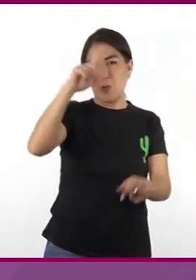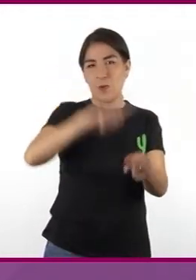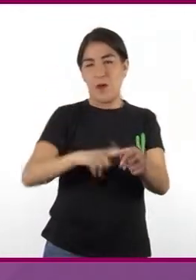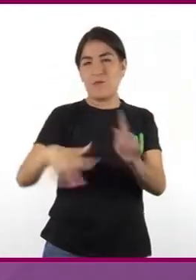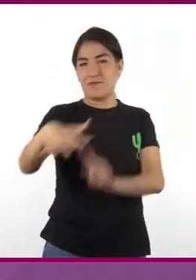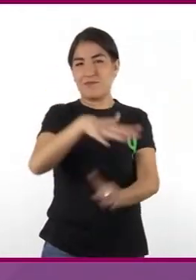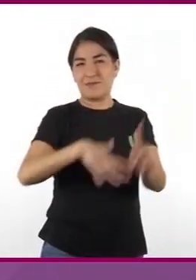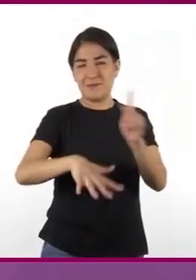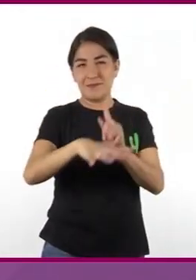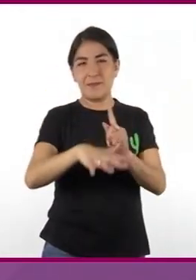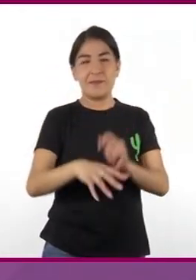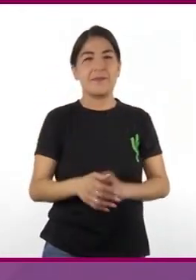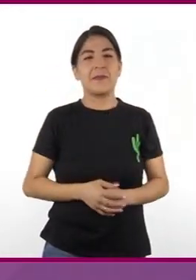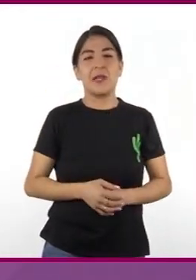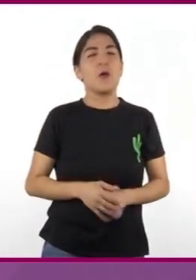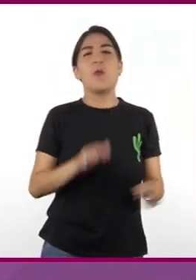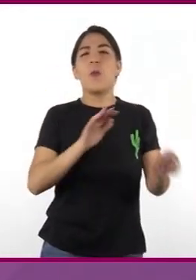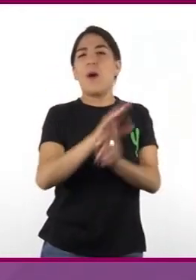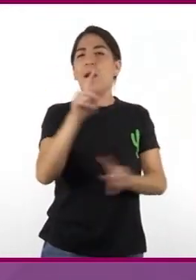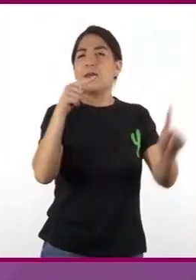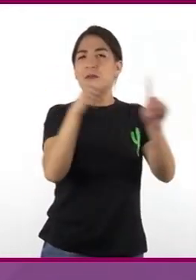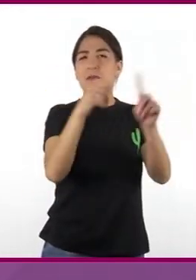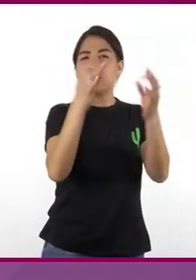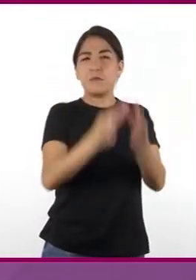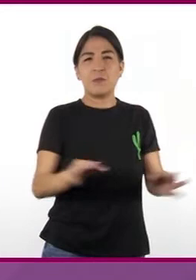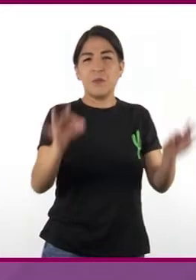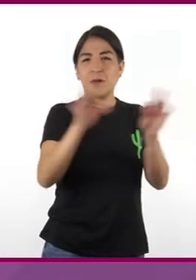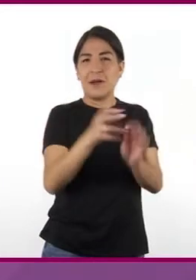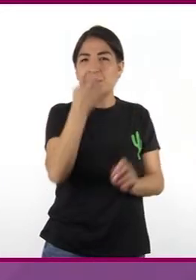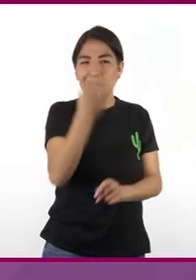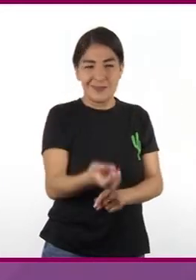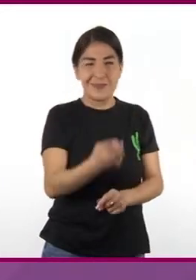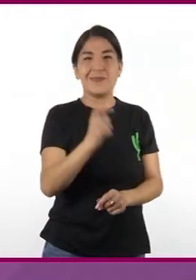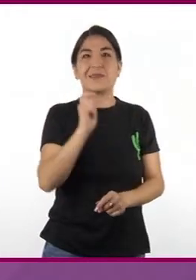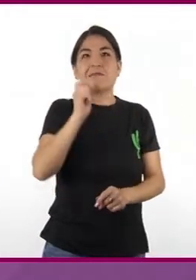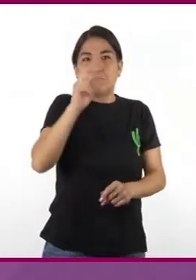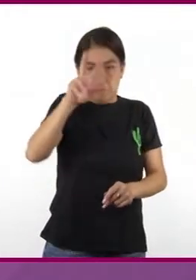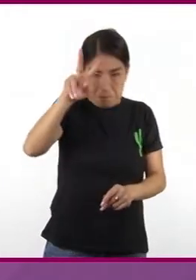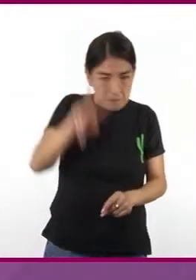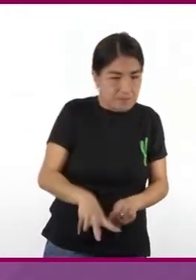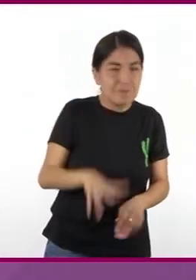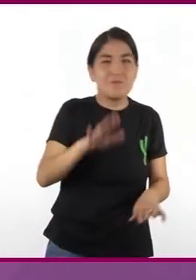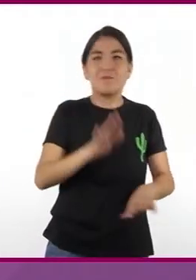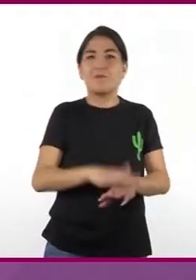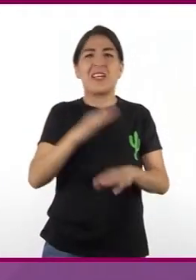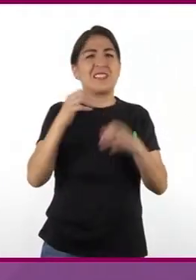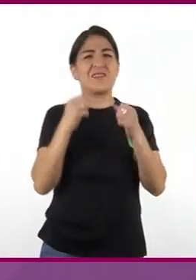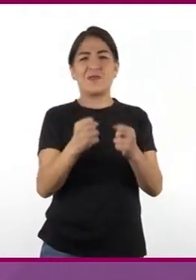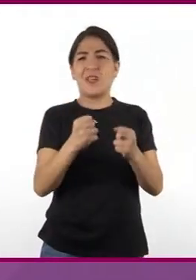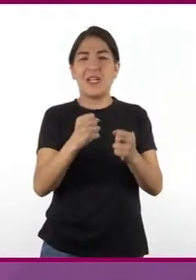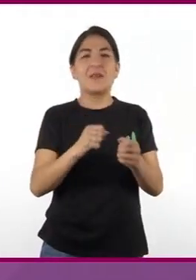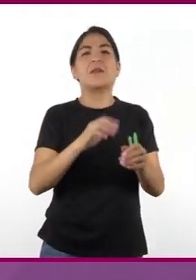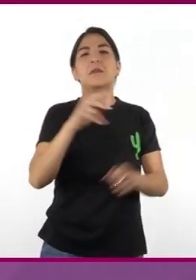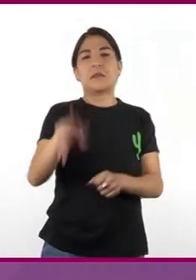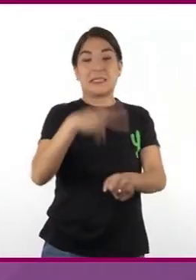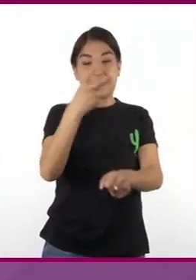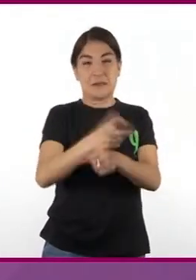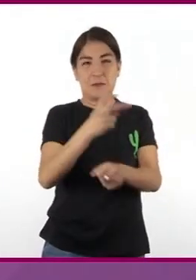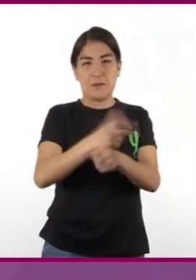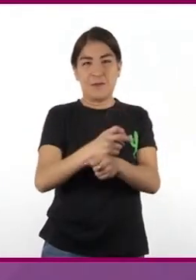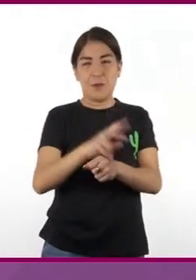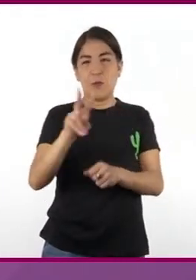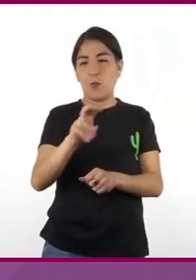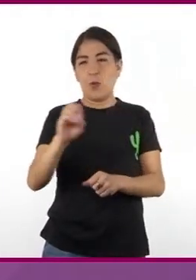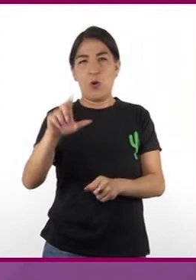Un caso paradigmático donde los textos introductorios son realmente excesivos es el segundo volumen de Sor Juana Inés